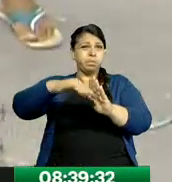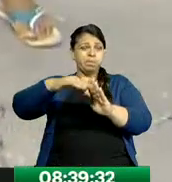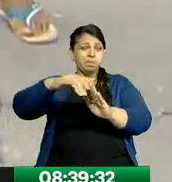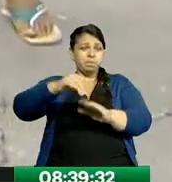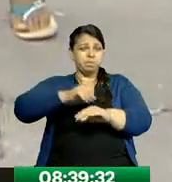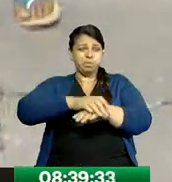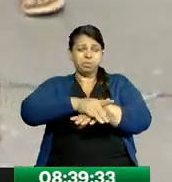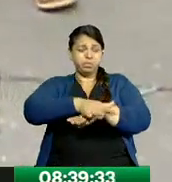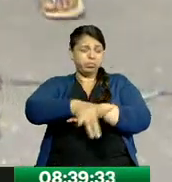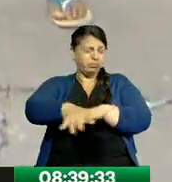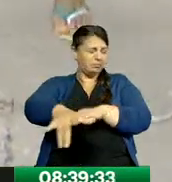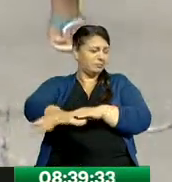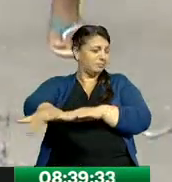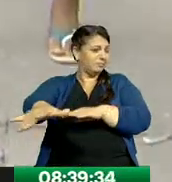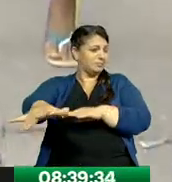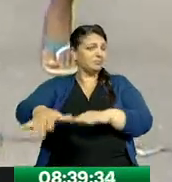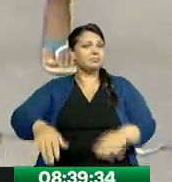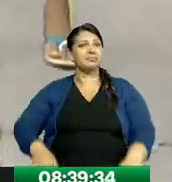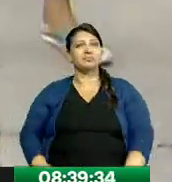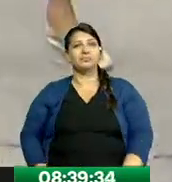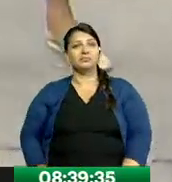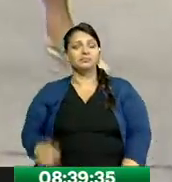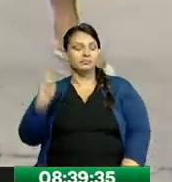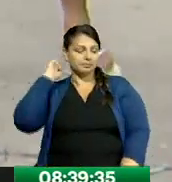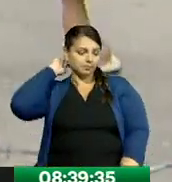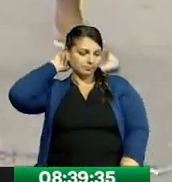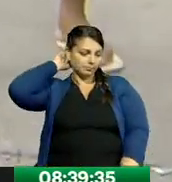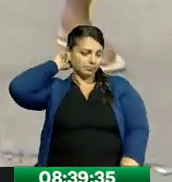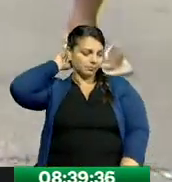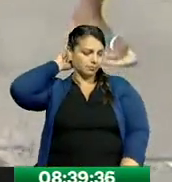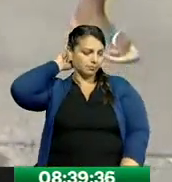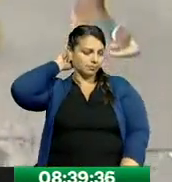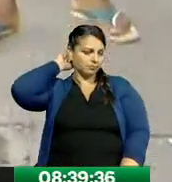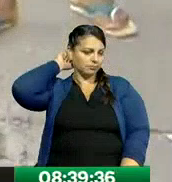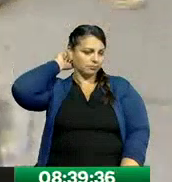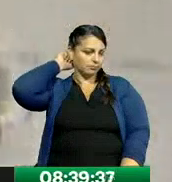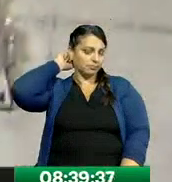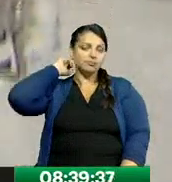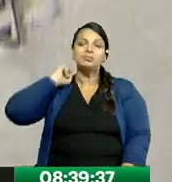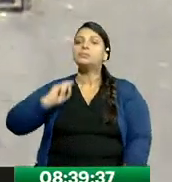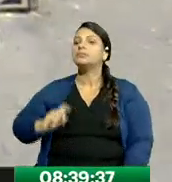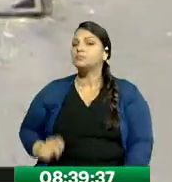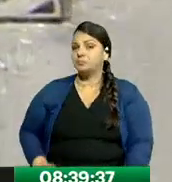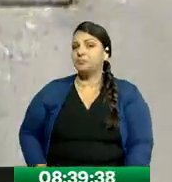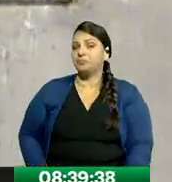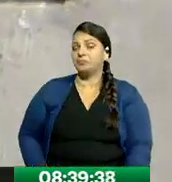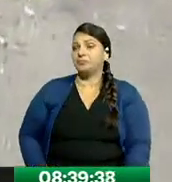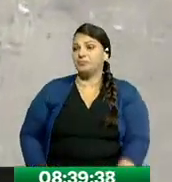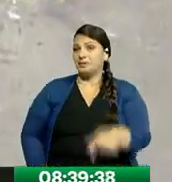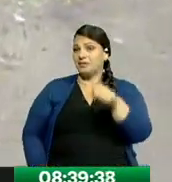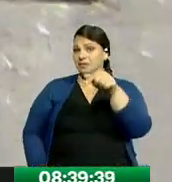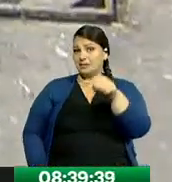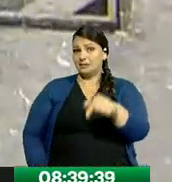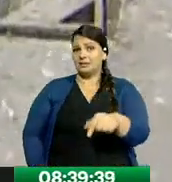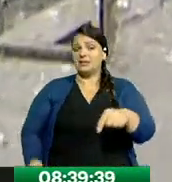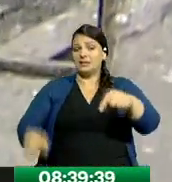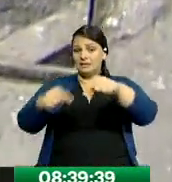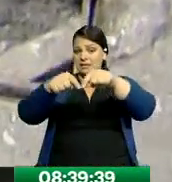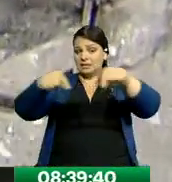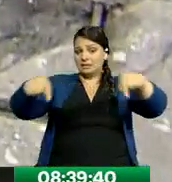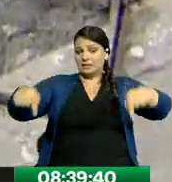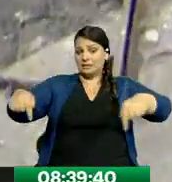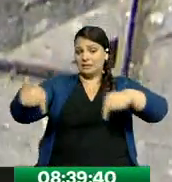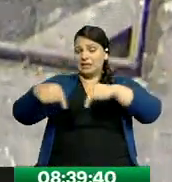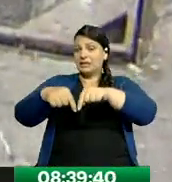ahora ya no rebosa aquí, pero esto está, esta tapa siempre se rompe, porque pasa en